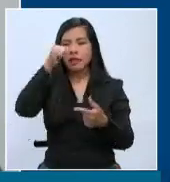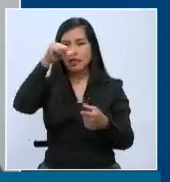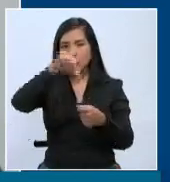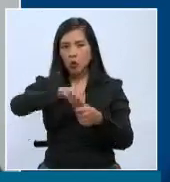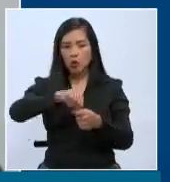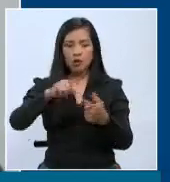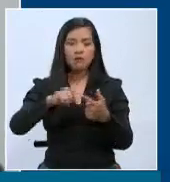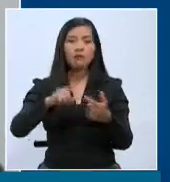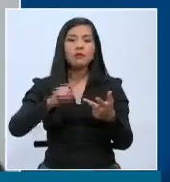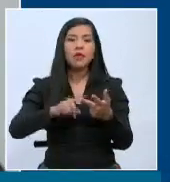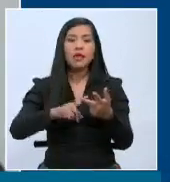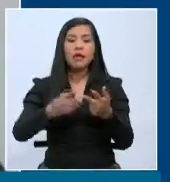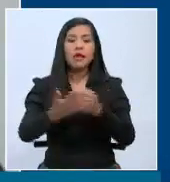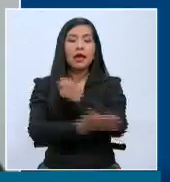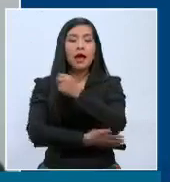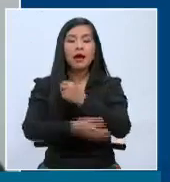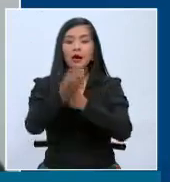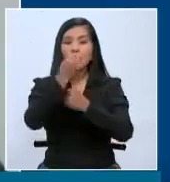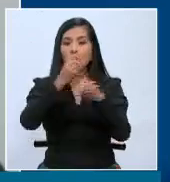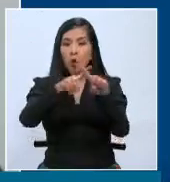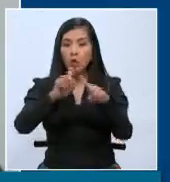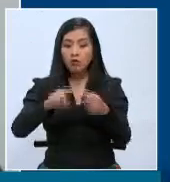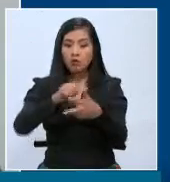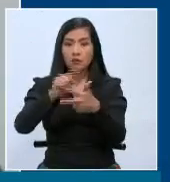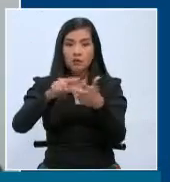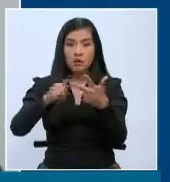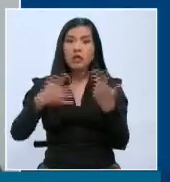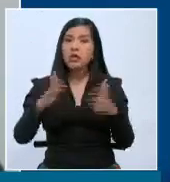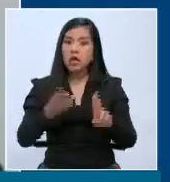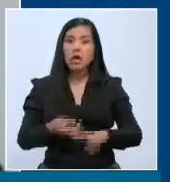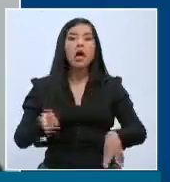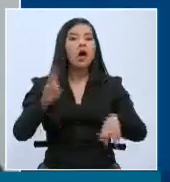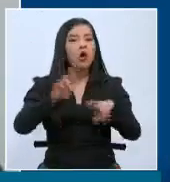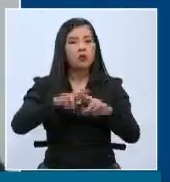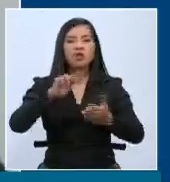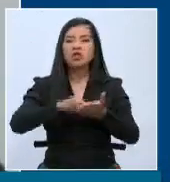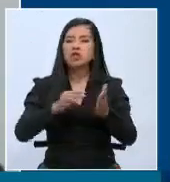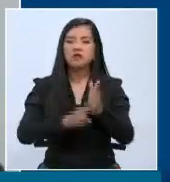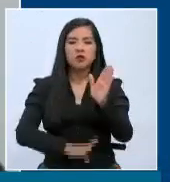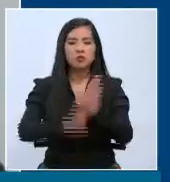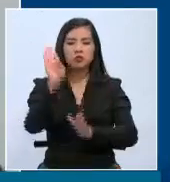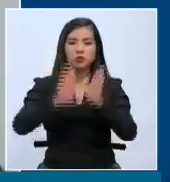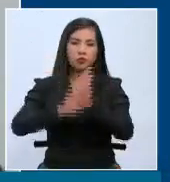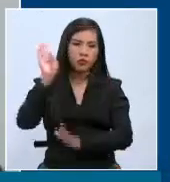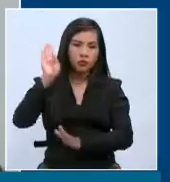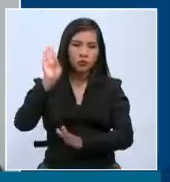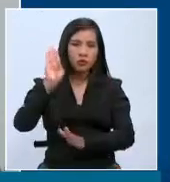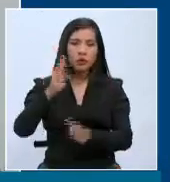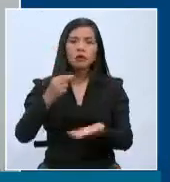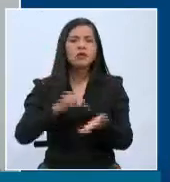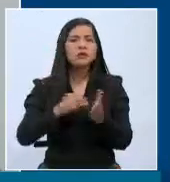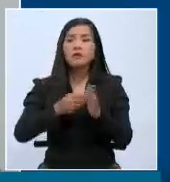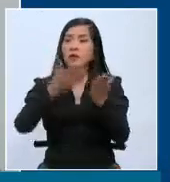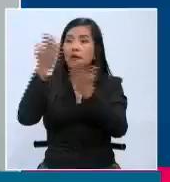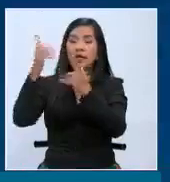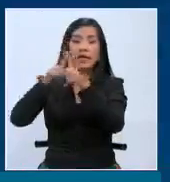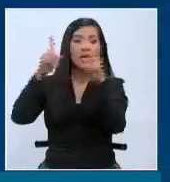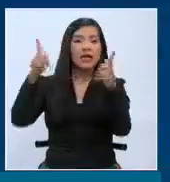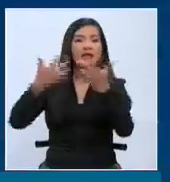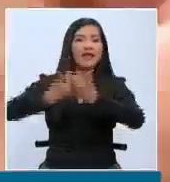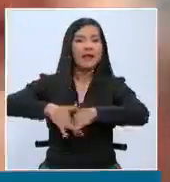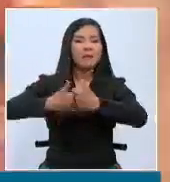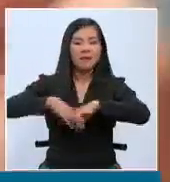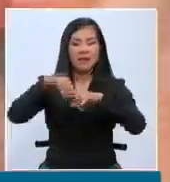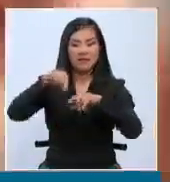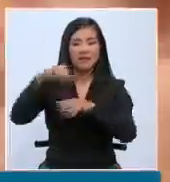precios agroindustriales han tenido aumentos significativos, lo que significa que los grandes empresarios